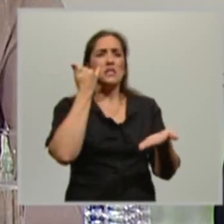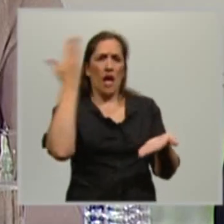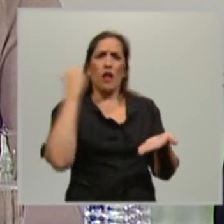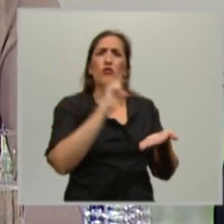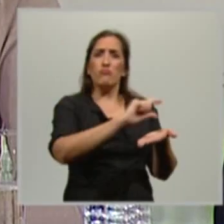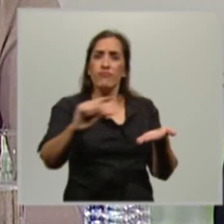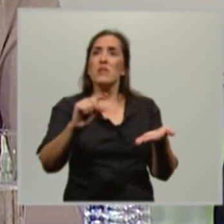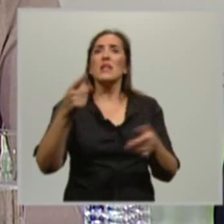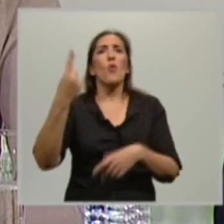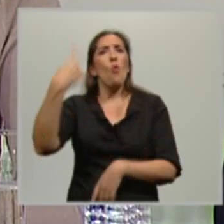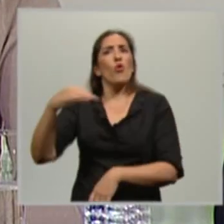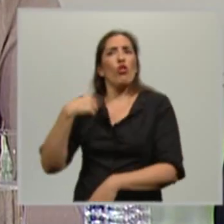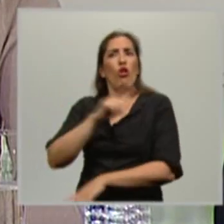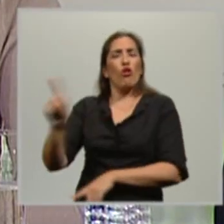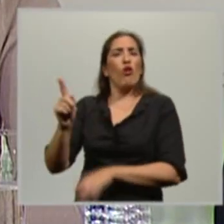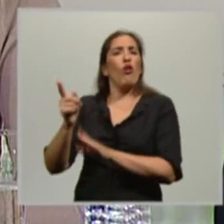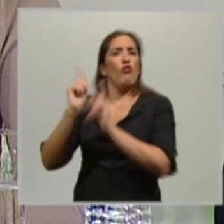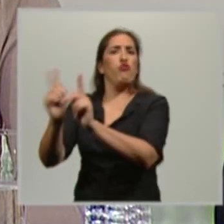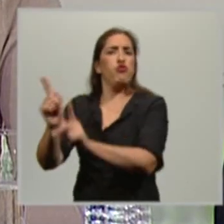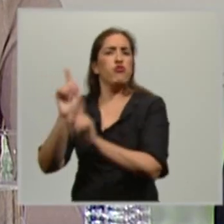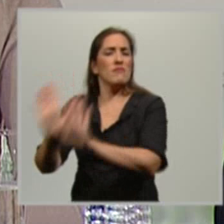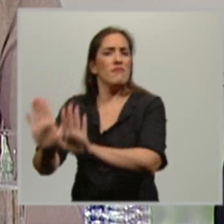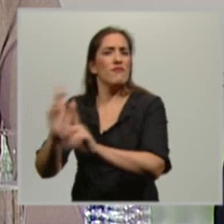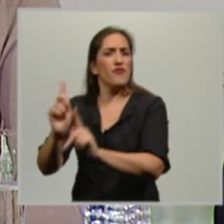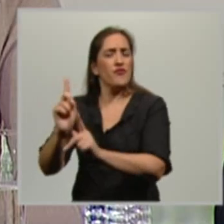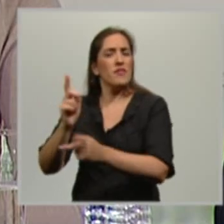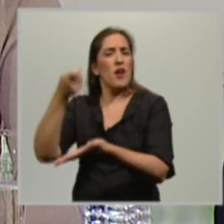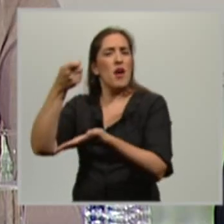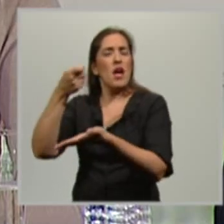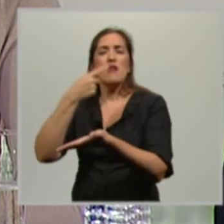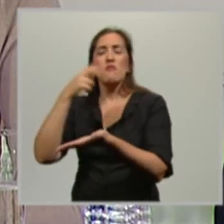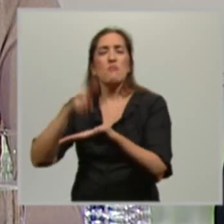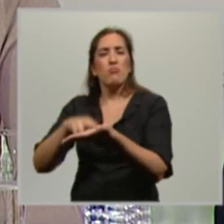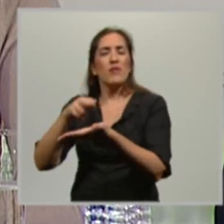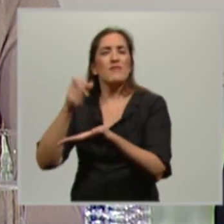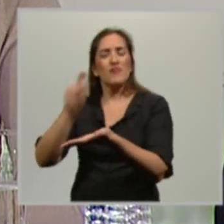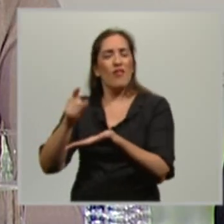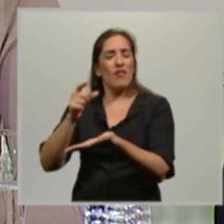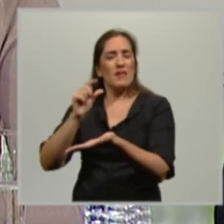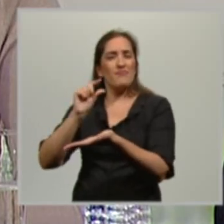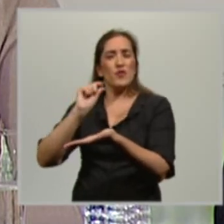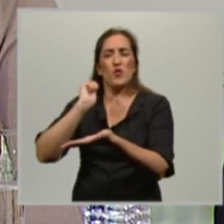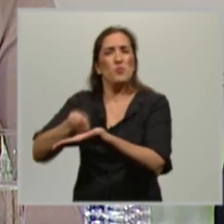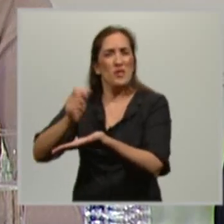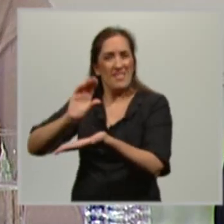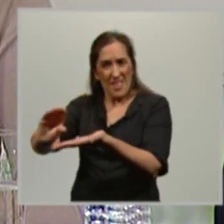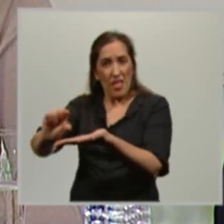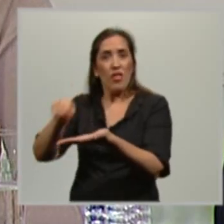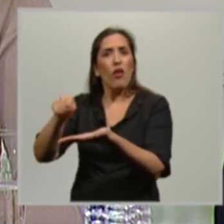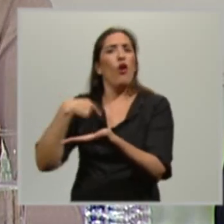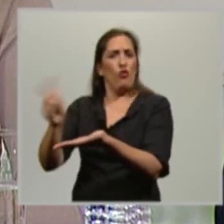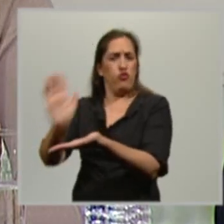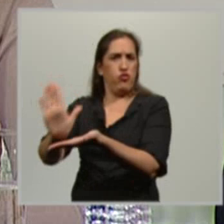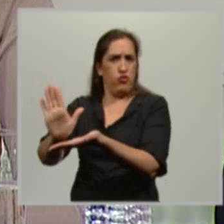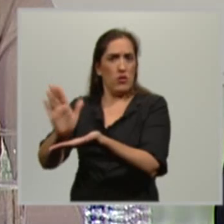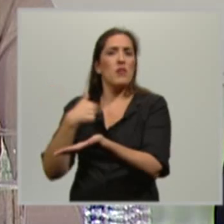a la industria, lo hacemos con la firme convicción de mantener la competitividad